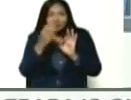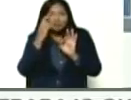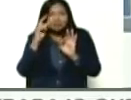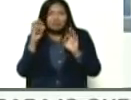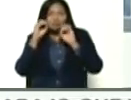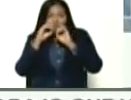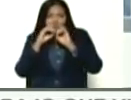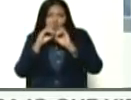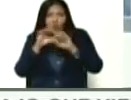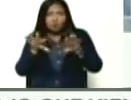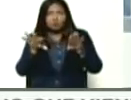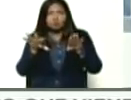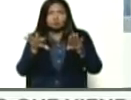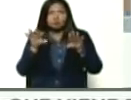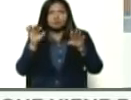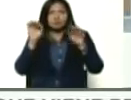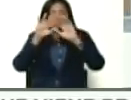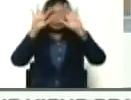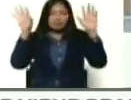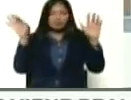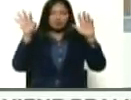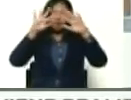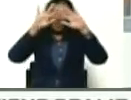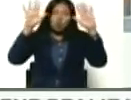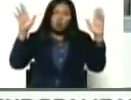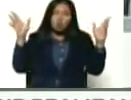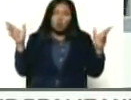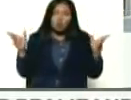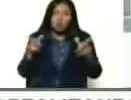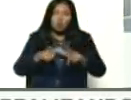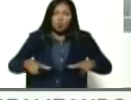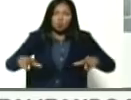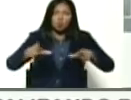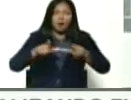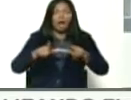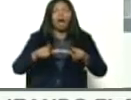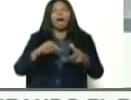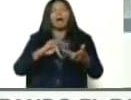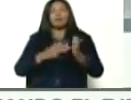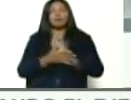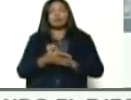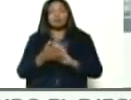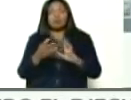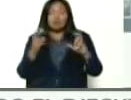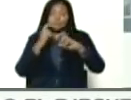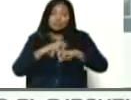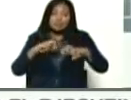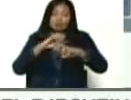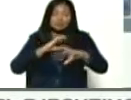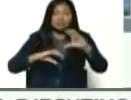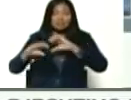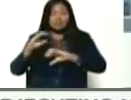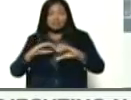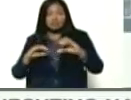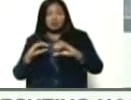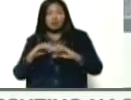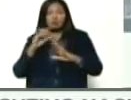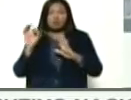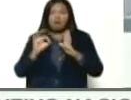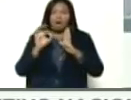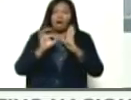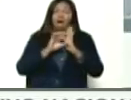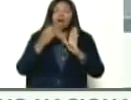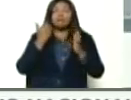salen y están invadiendo todo el aire entonces dicen los investigadores científicos del fenómeno